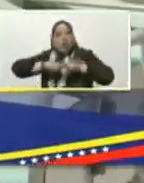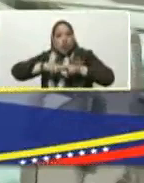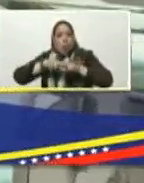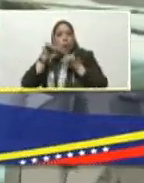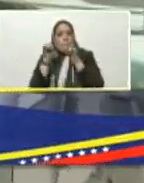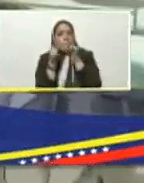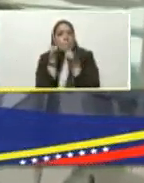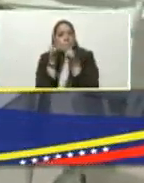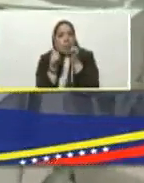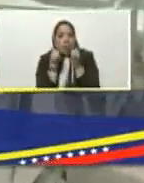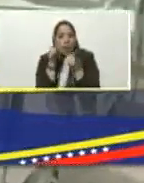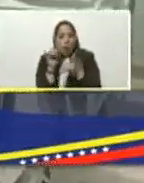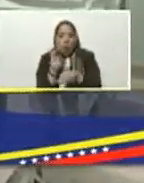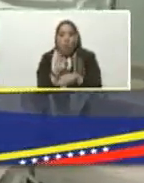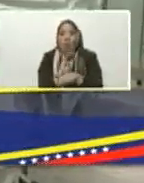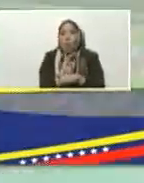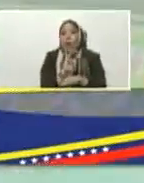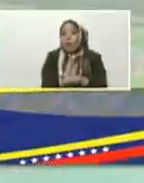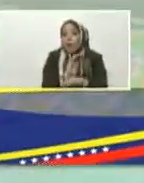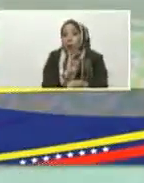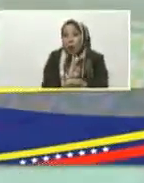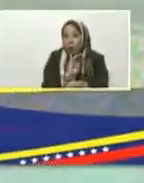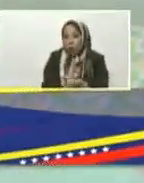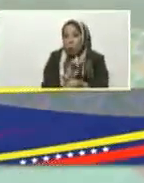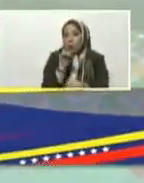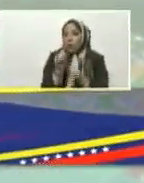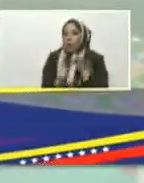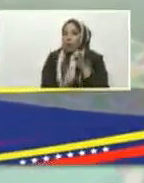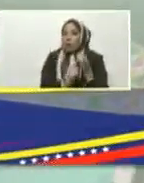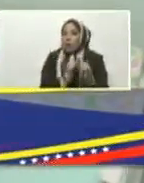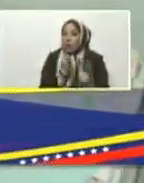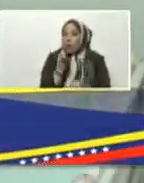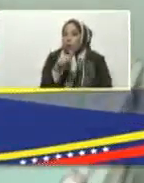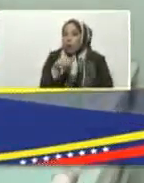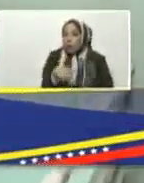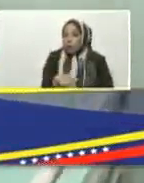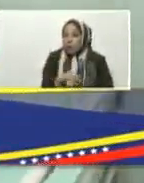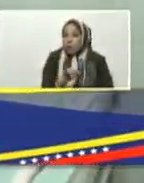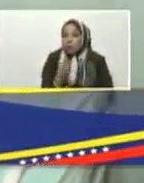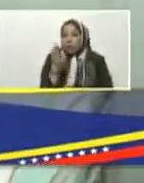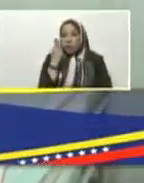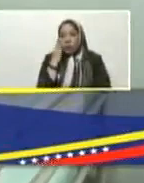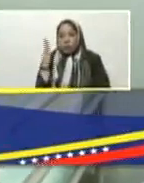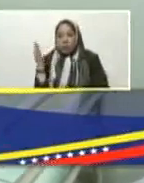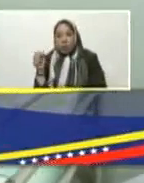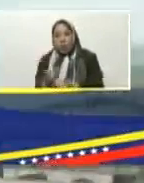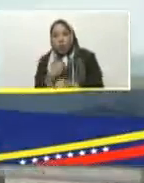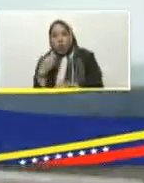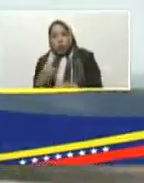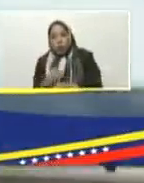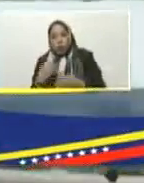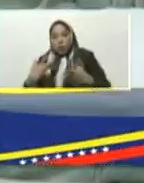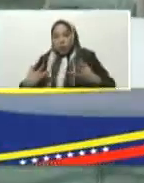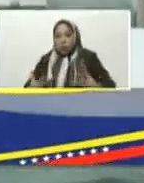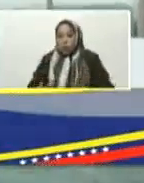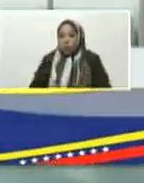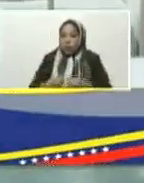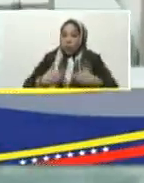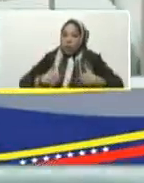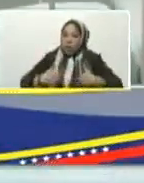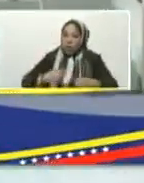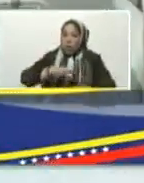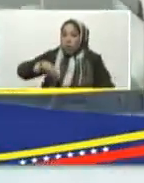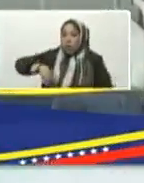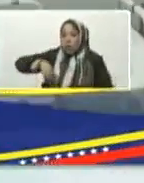la unidad de cuidados intensivos dentro de esta área. Así que aquí estamos para seguir trabajando en pro de la salud de